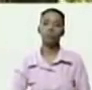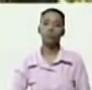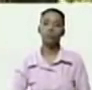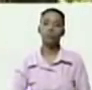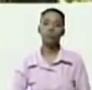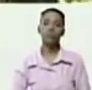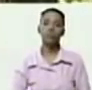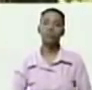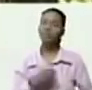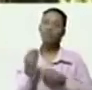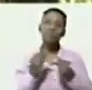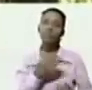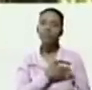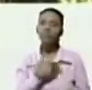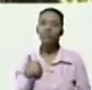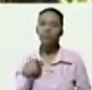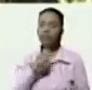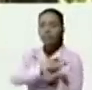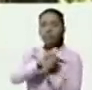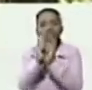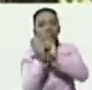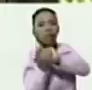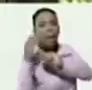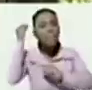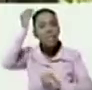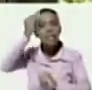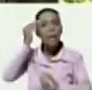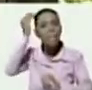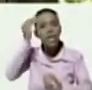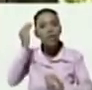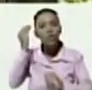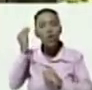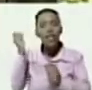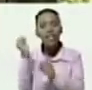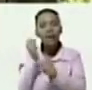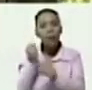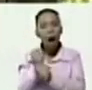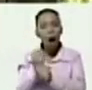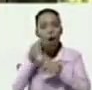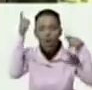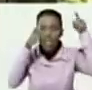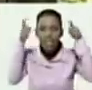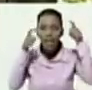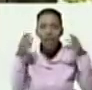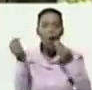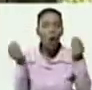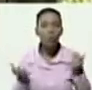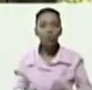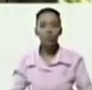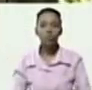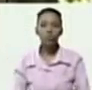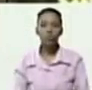¿Y cómo han querido ellos transformar el pensamiento y la obra del comandante Hugo Chávez?